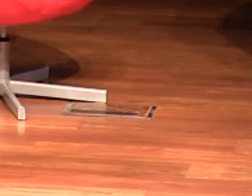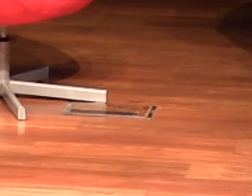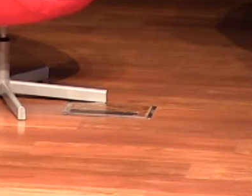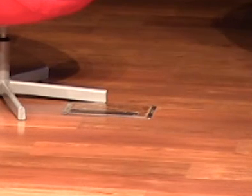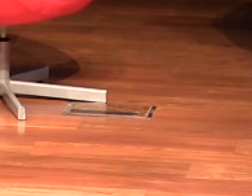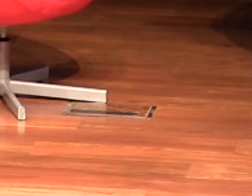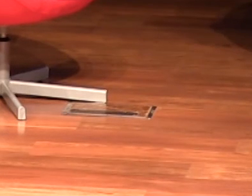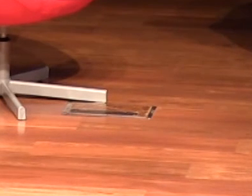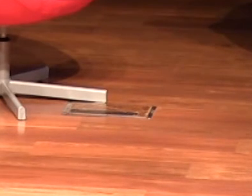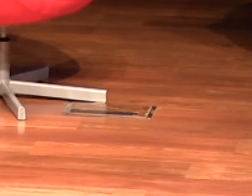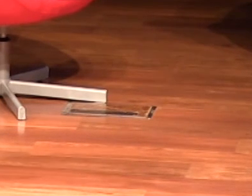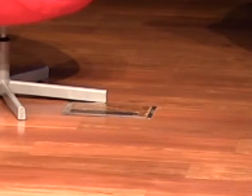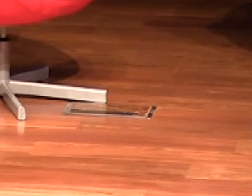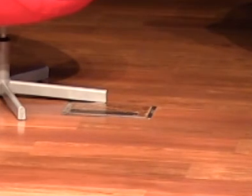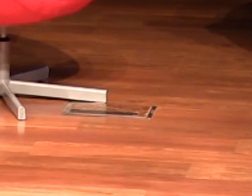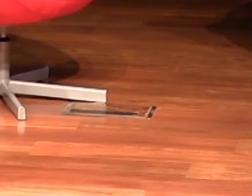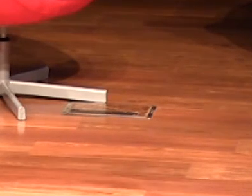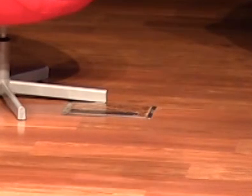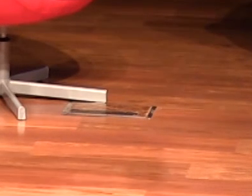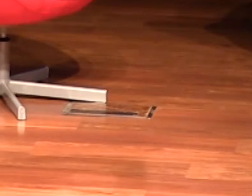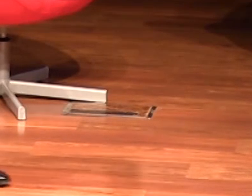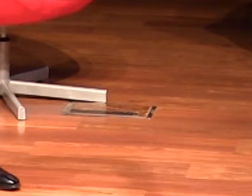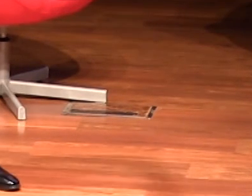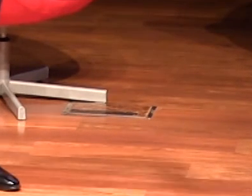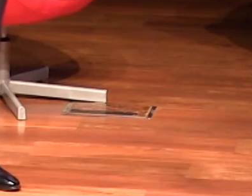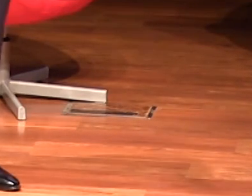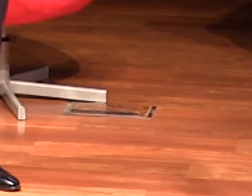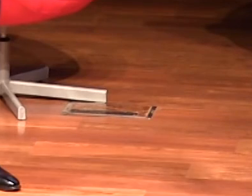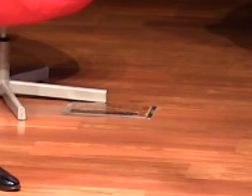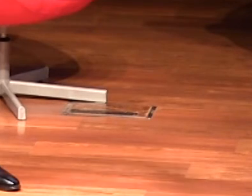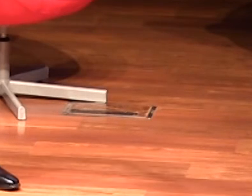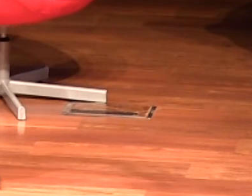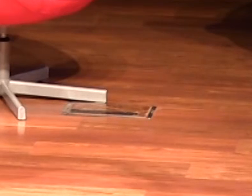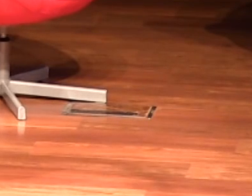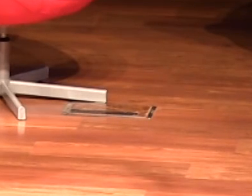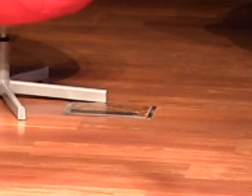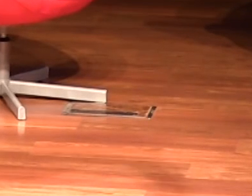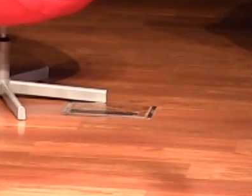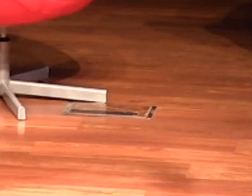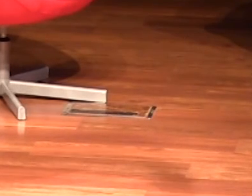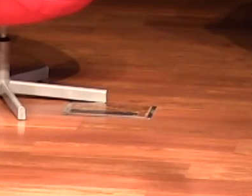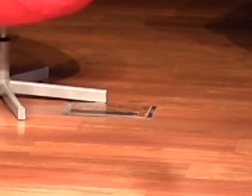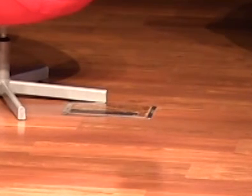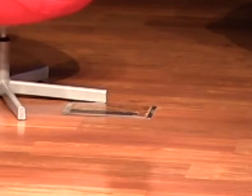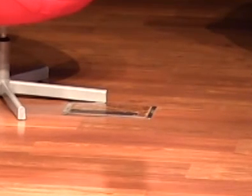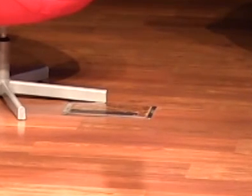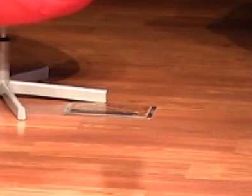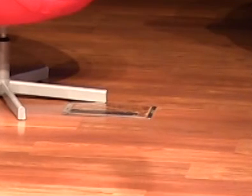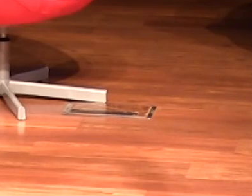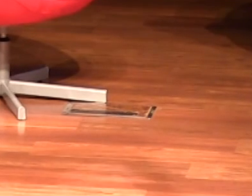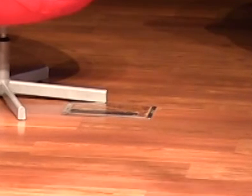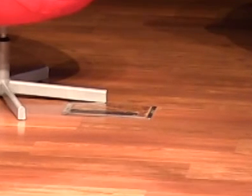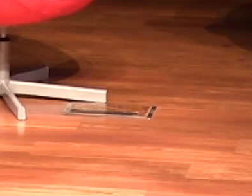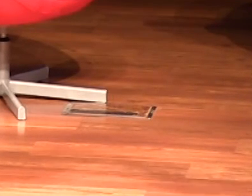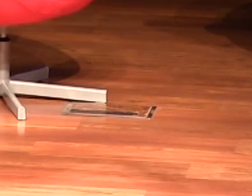de espalda a estos cuestionarios o a estas medidas autoinformadas, porque explican muy bien la varianza de lo que pasa, es la interpretación subjetiva del paciente y